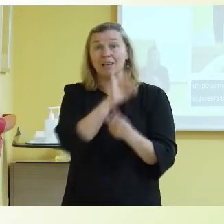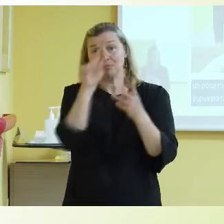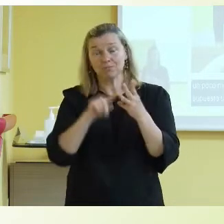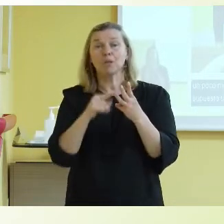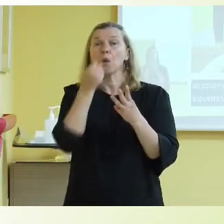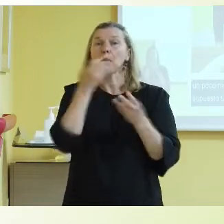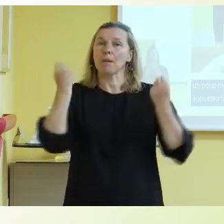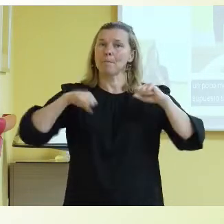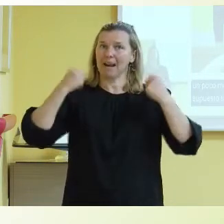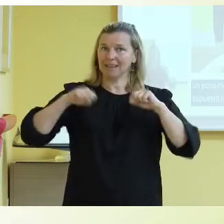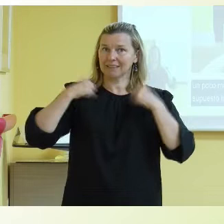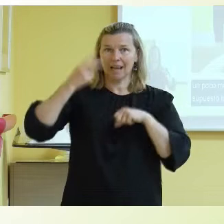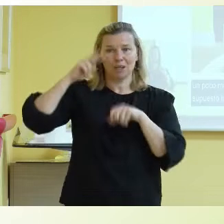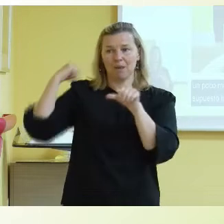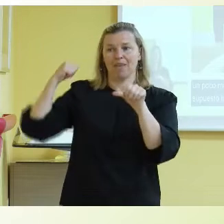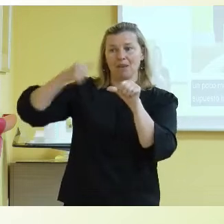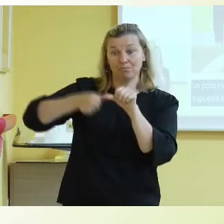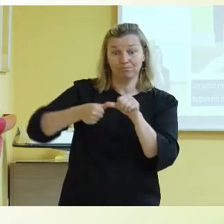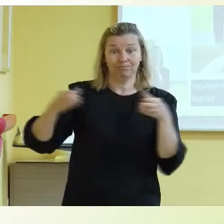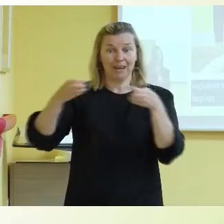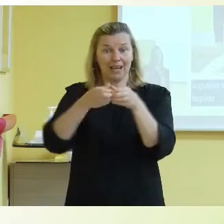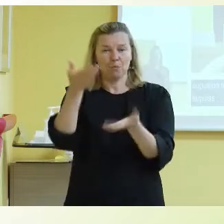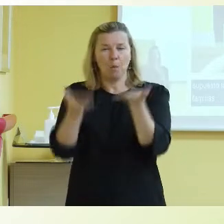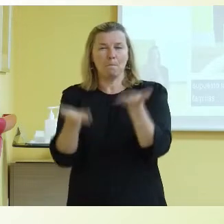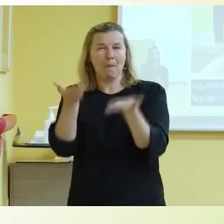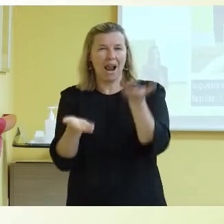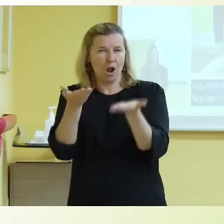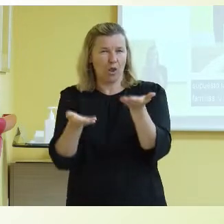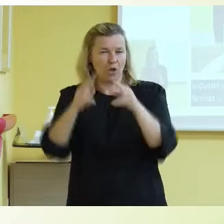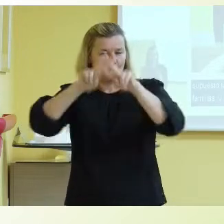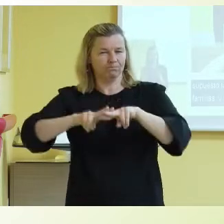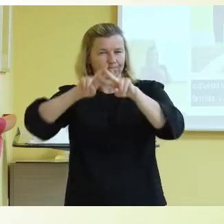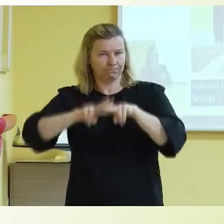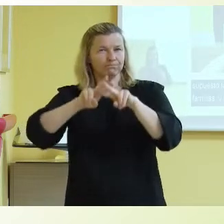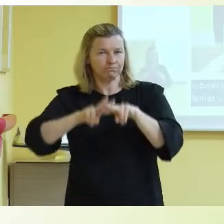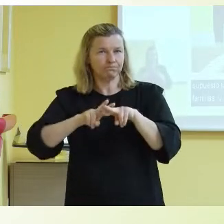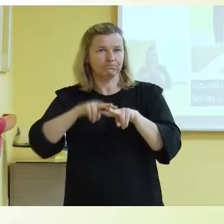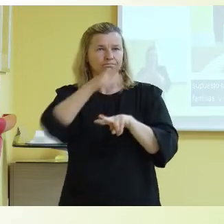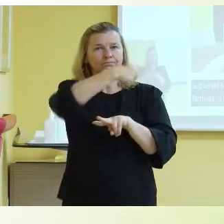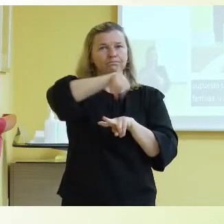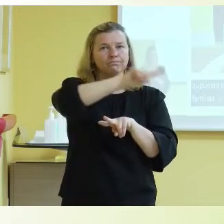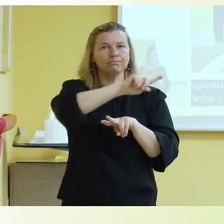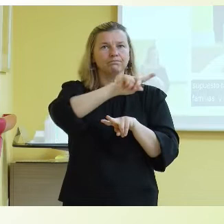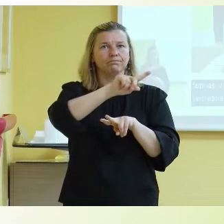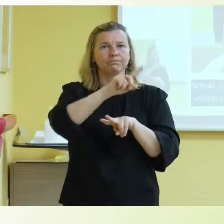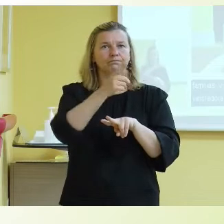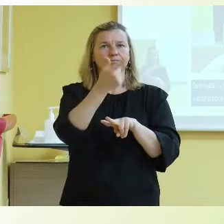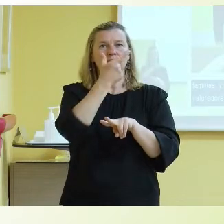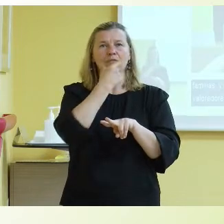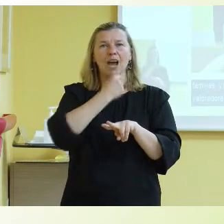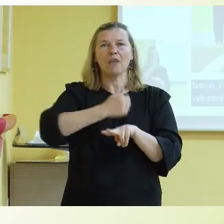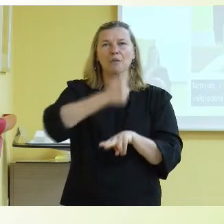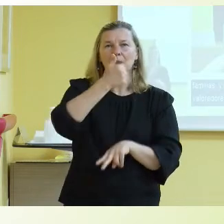haciendo para que a los valoradores de la discapacidad y la dependencia os resulte más fácil saber y